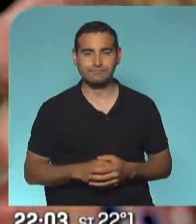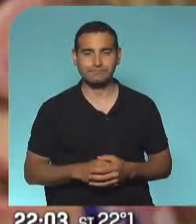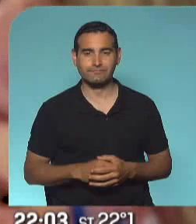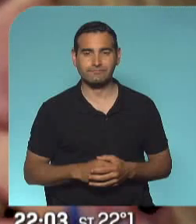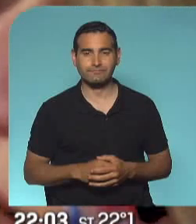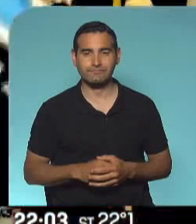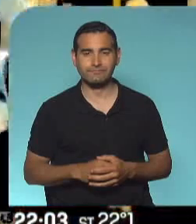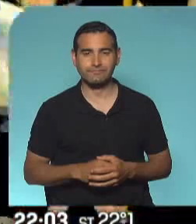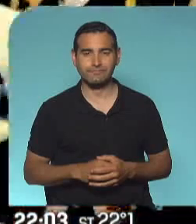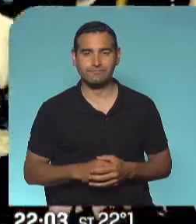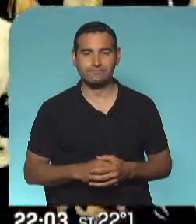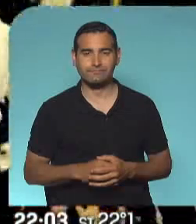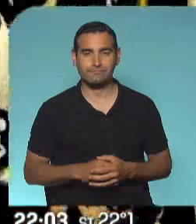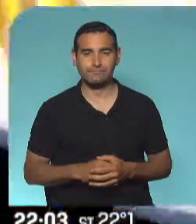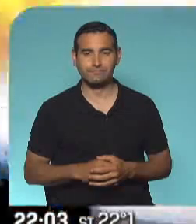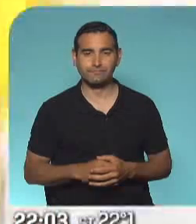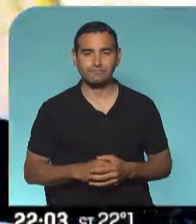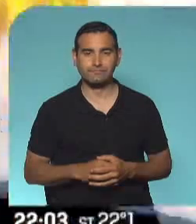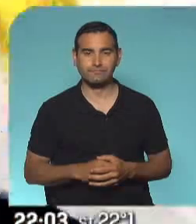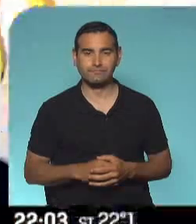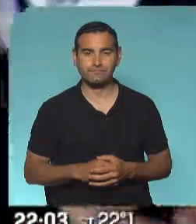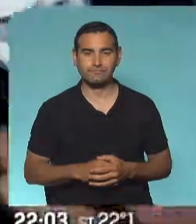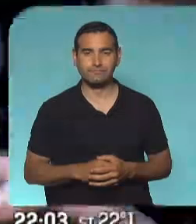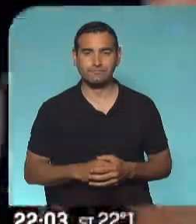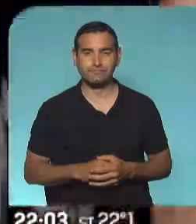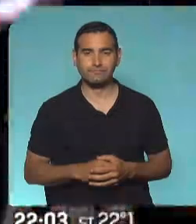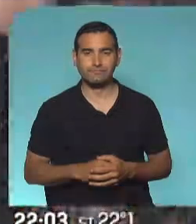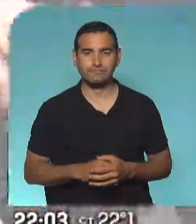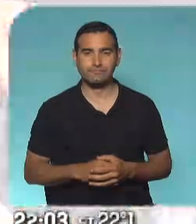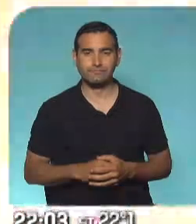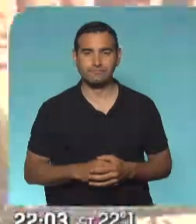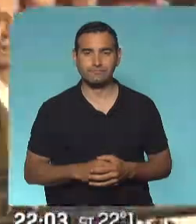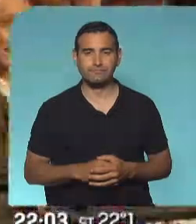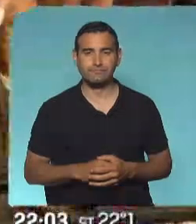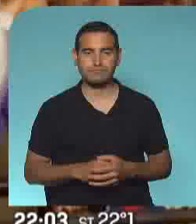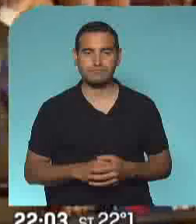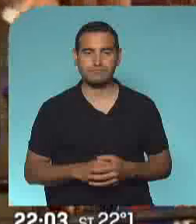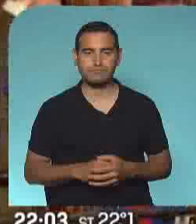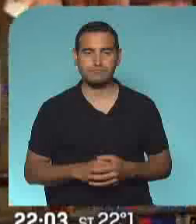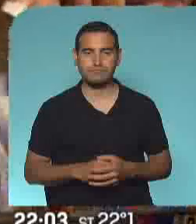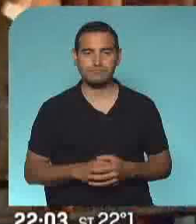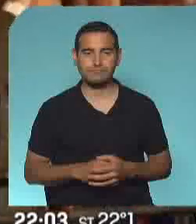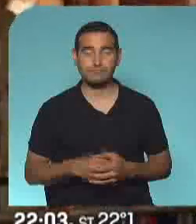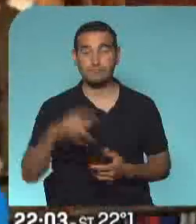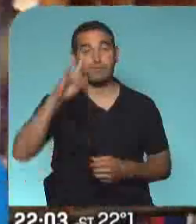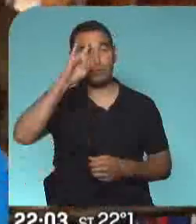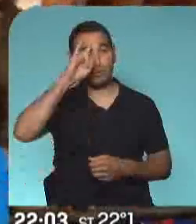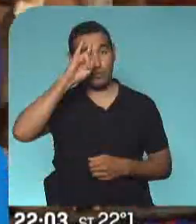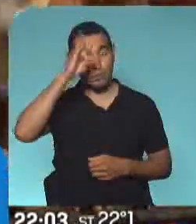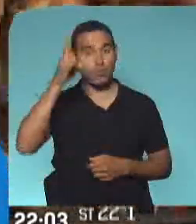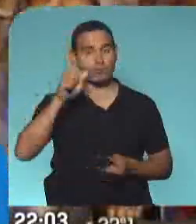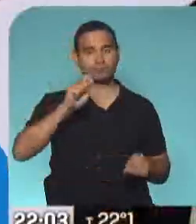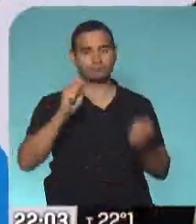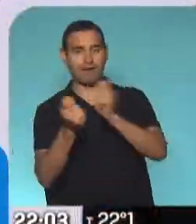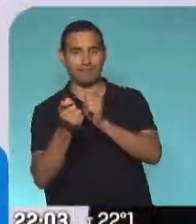la barra contra PC, a la derecha de un lado, la derecha del otro. Uruguay giró a la